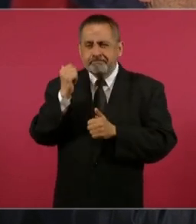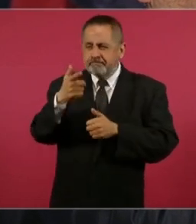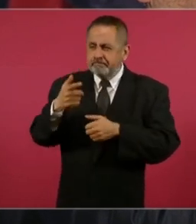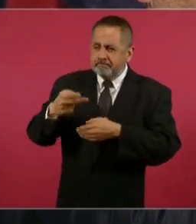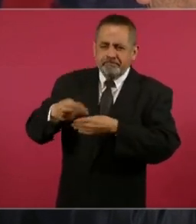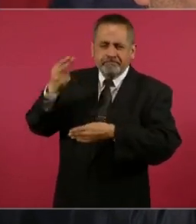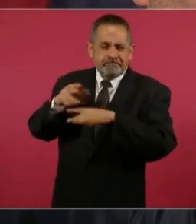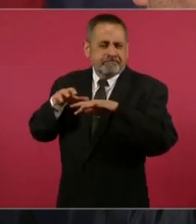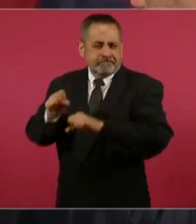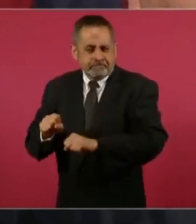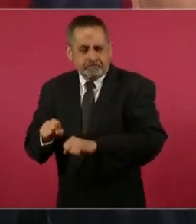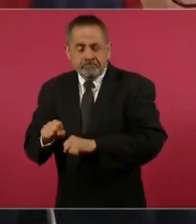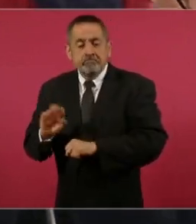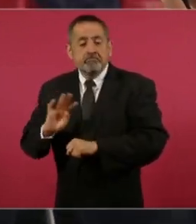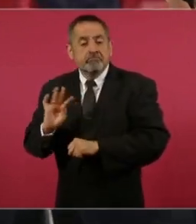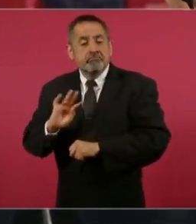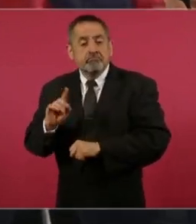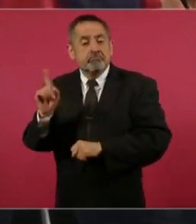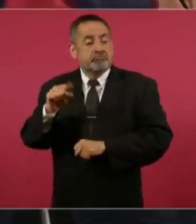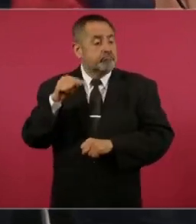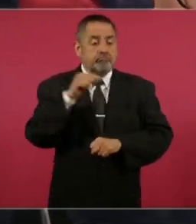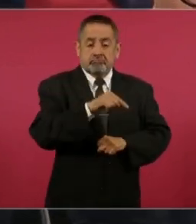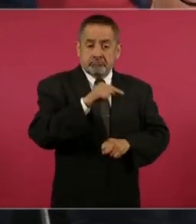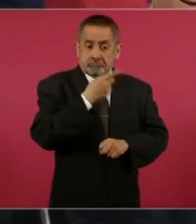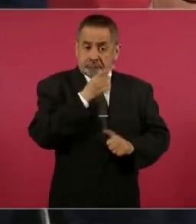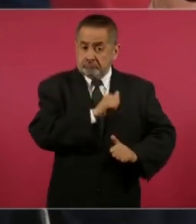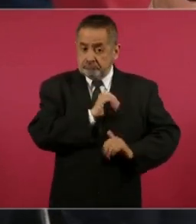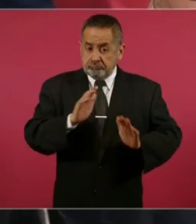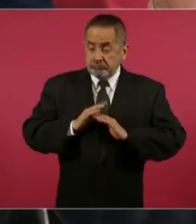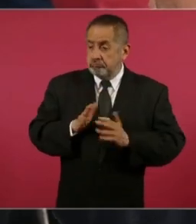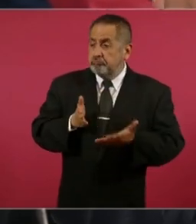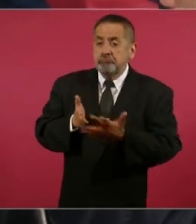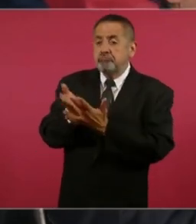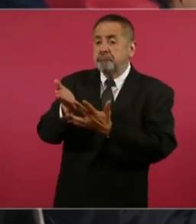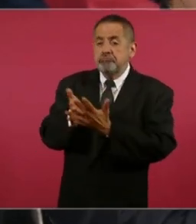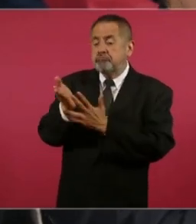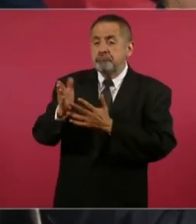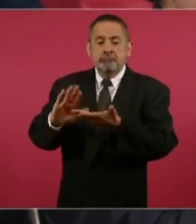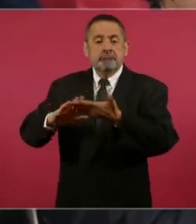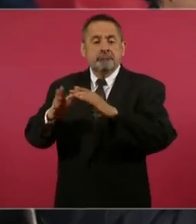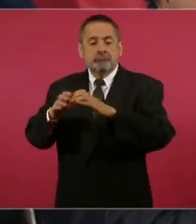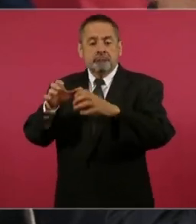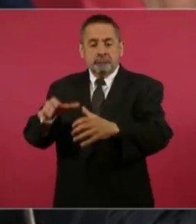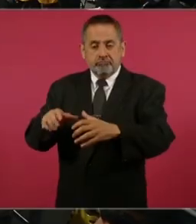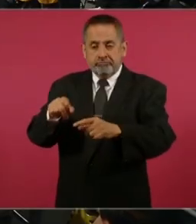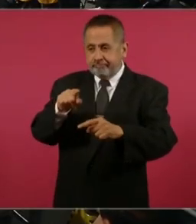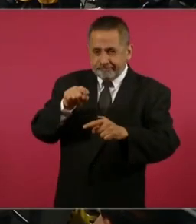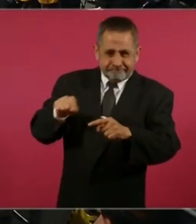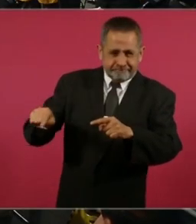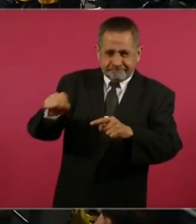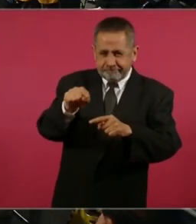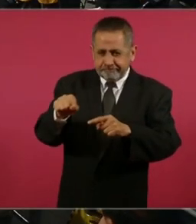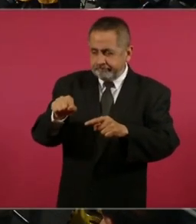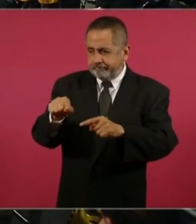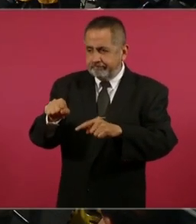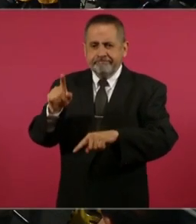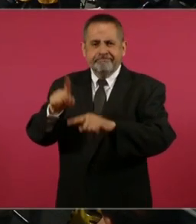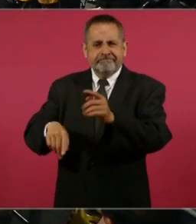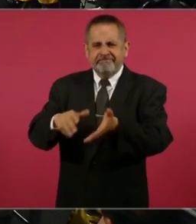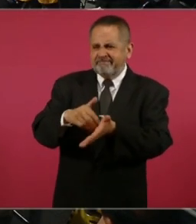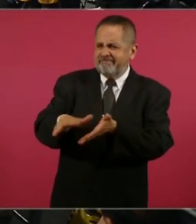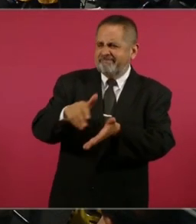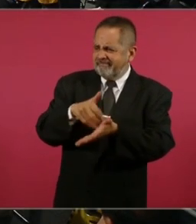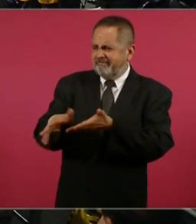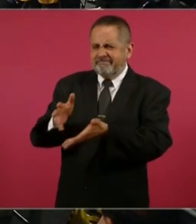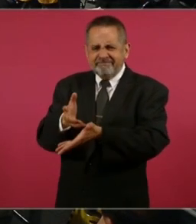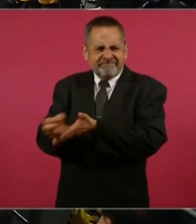bloqueadas lo que ellos mencionan es que bueno pues en algunas otras comunidades donde no pudieron resistir se están desplazando algunos están